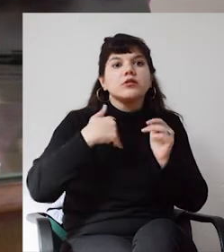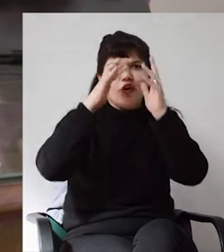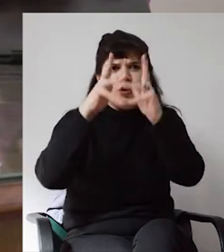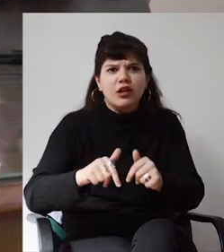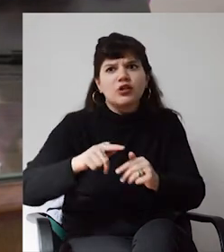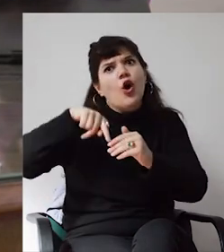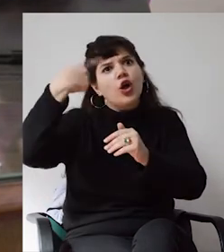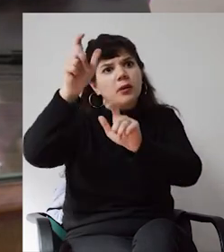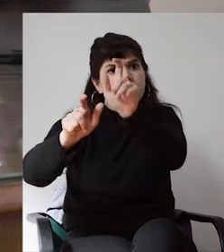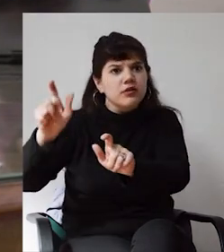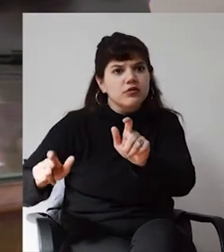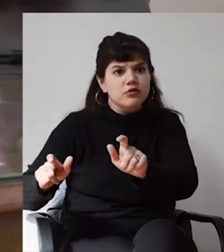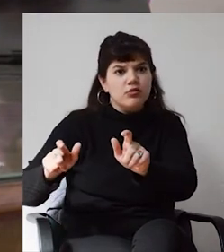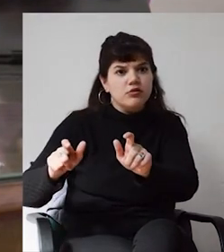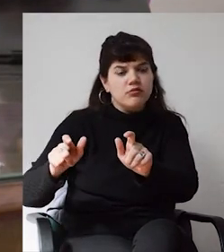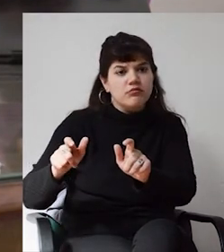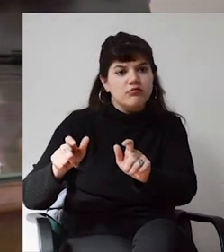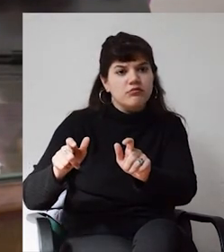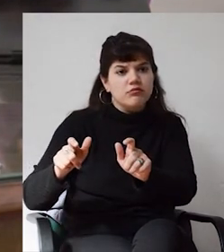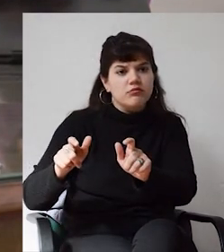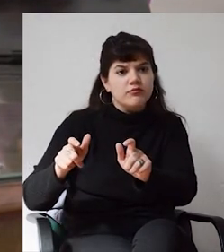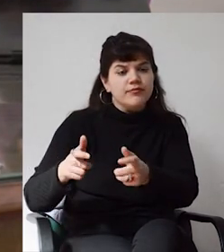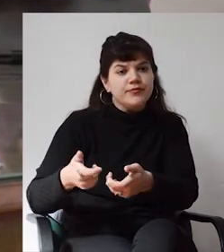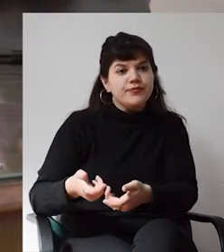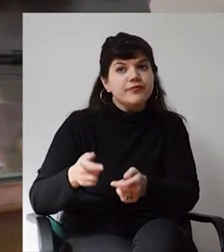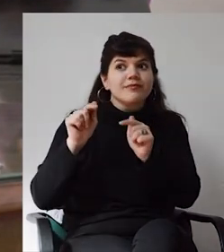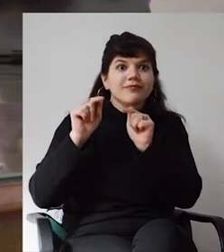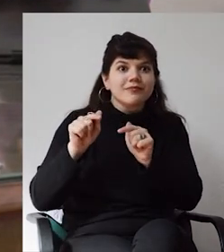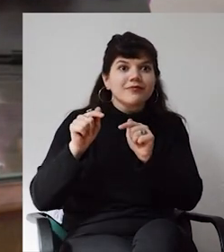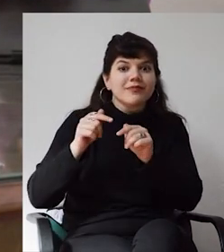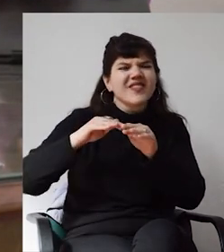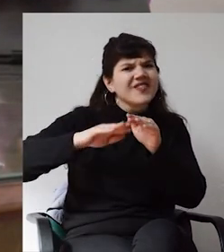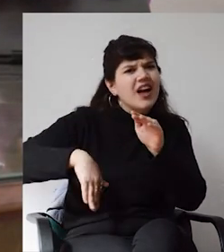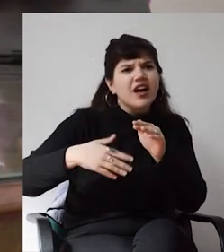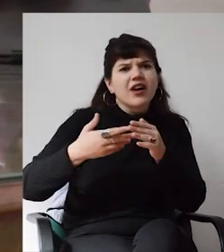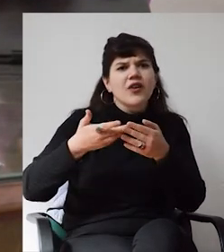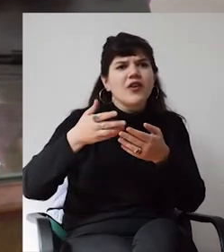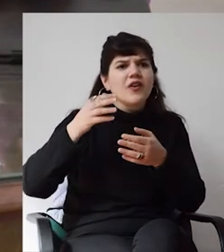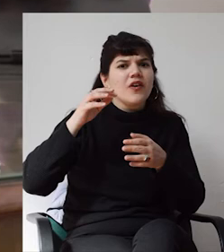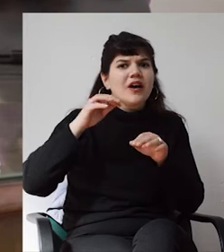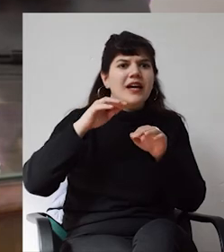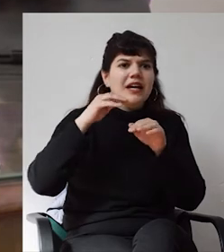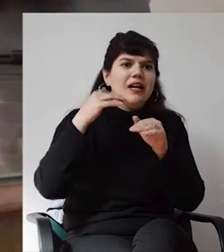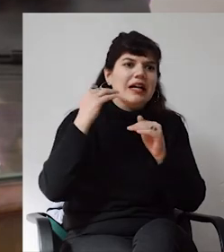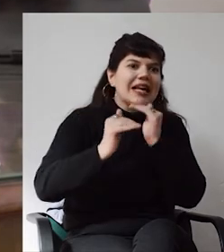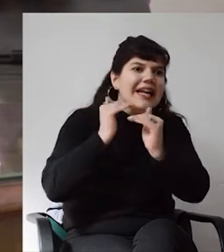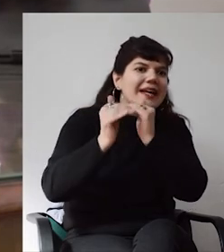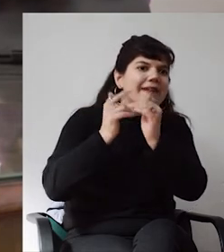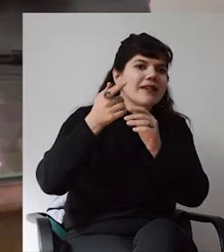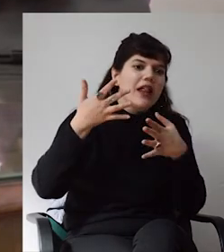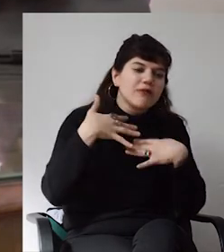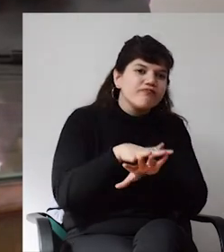coordinar con los que están del otro lado de la mampara. Tenemos bajo nivel de integralidad.